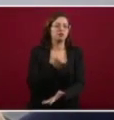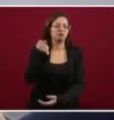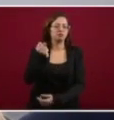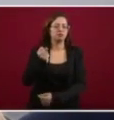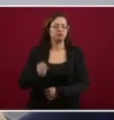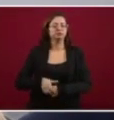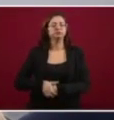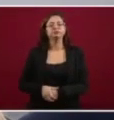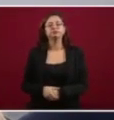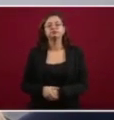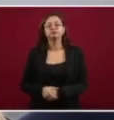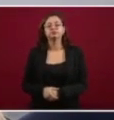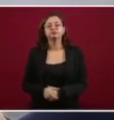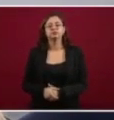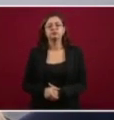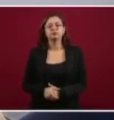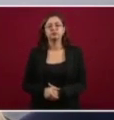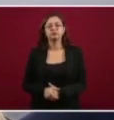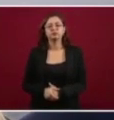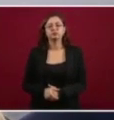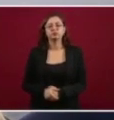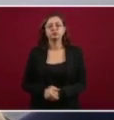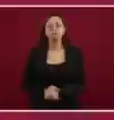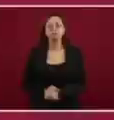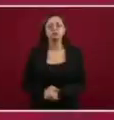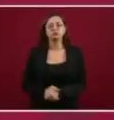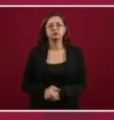Ya estamos